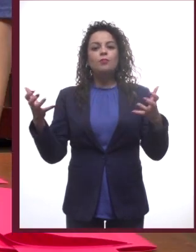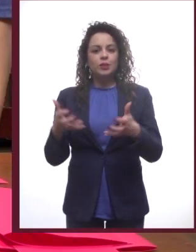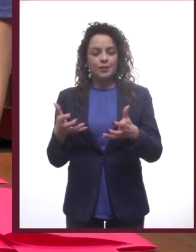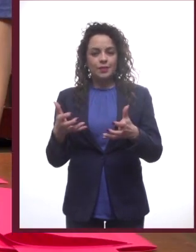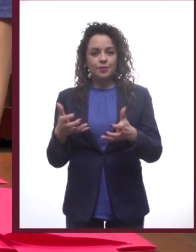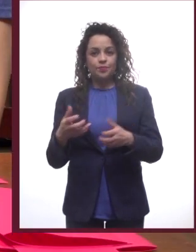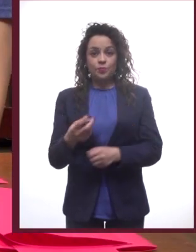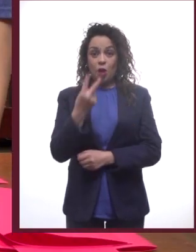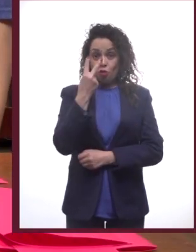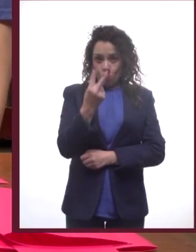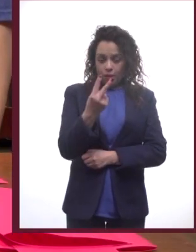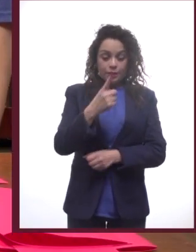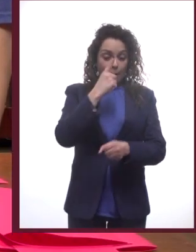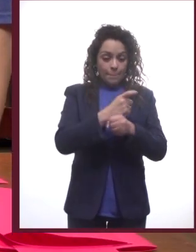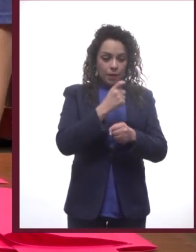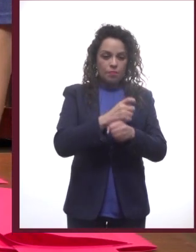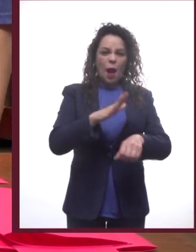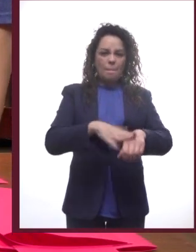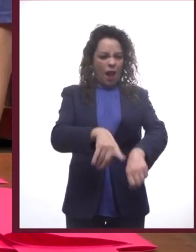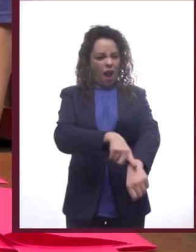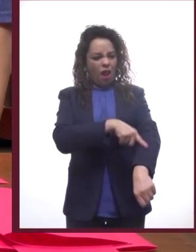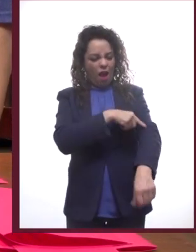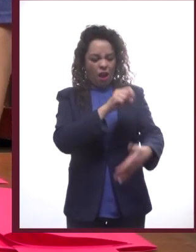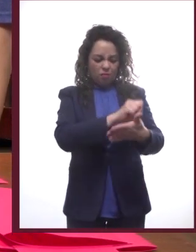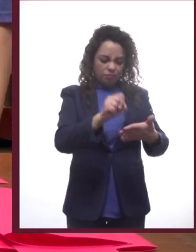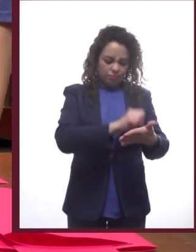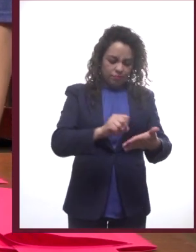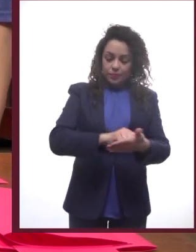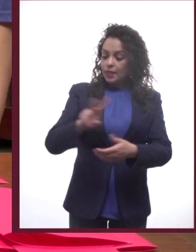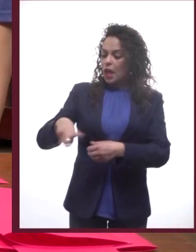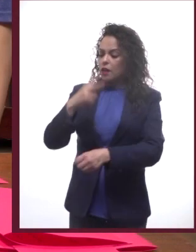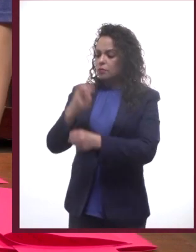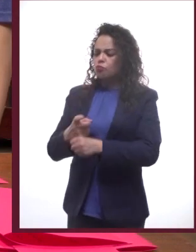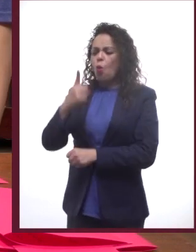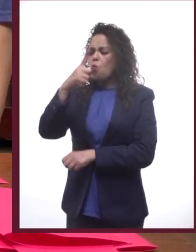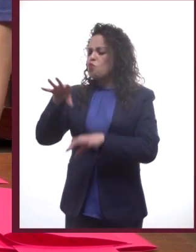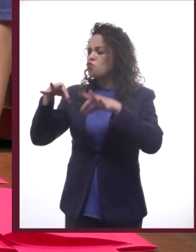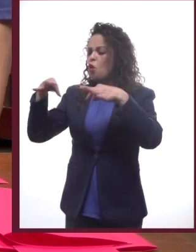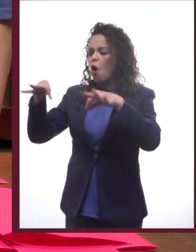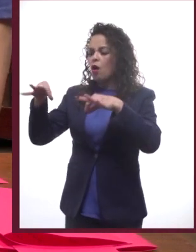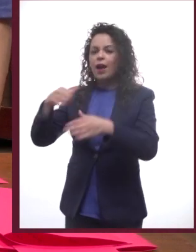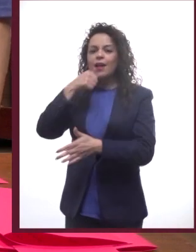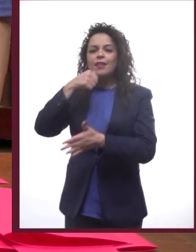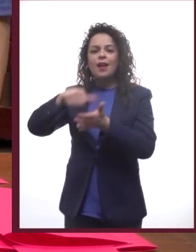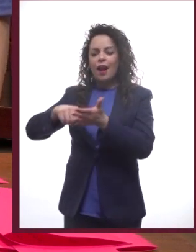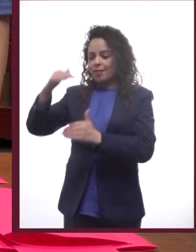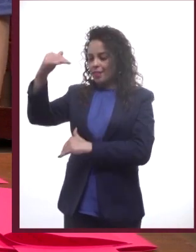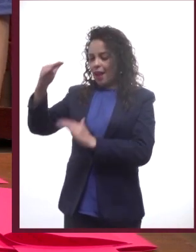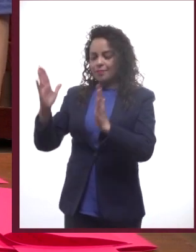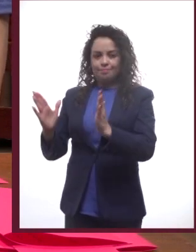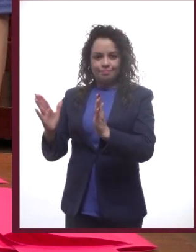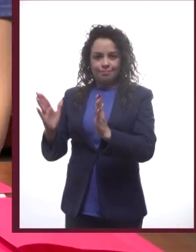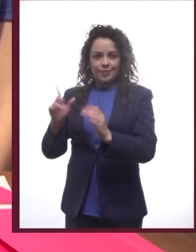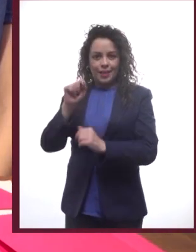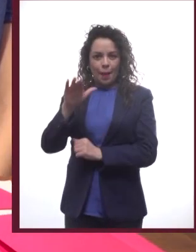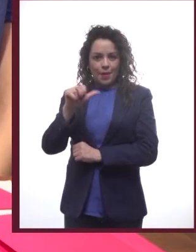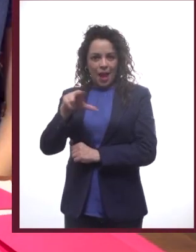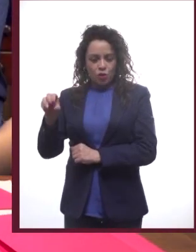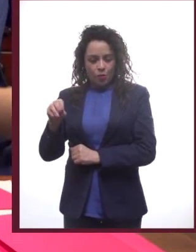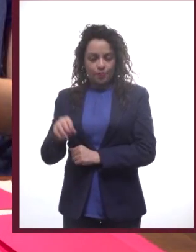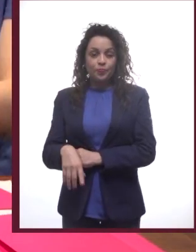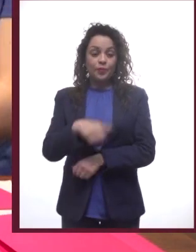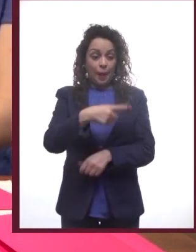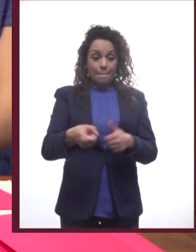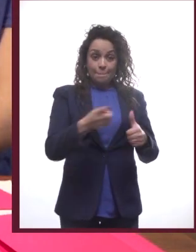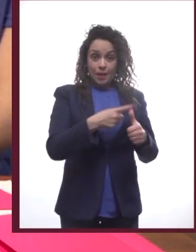hacer dos cines. El primero con un texto más largo y para el segundo vamos a necesitar solo una hoja tamaño carta. Para el primero